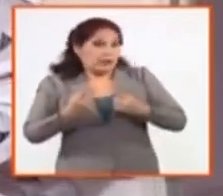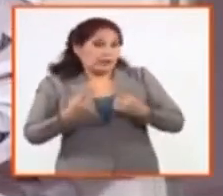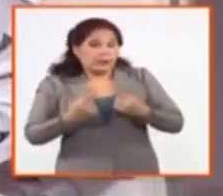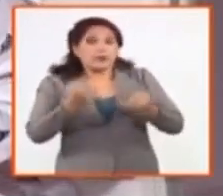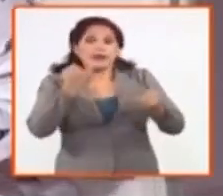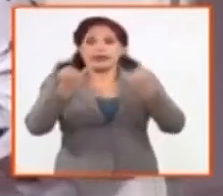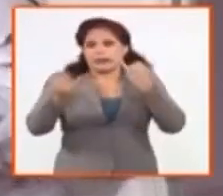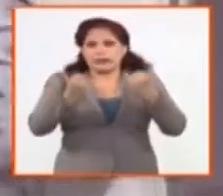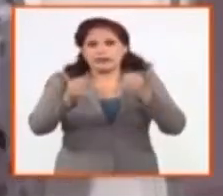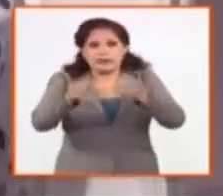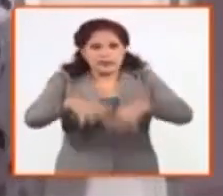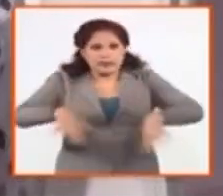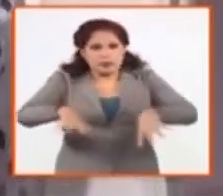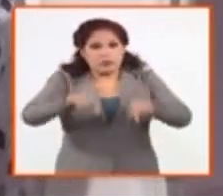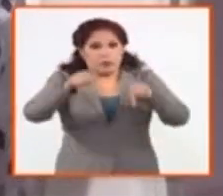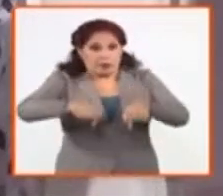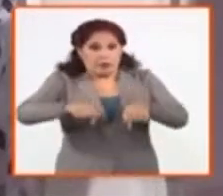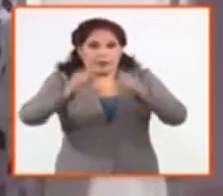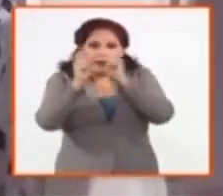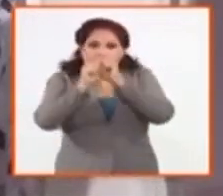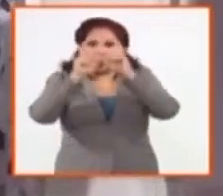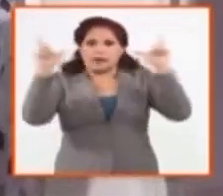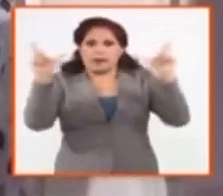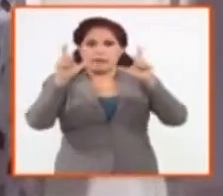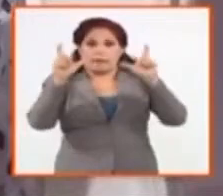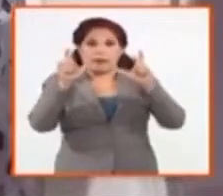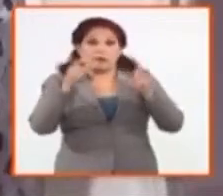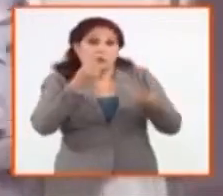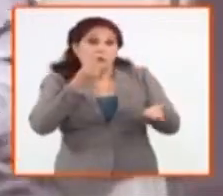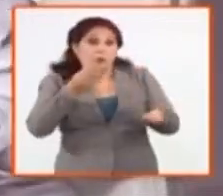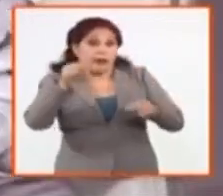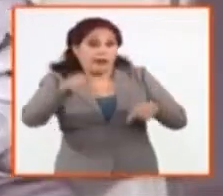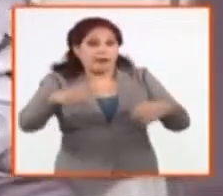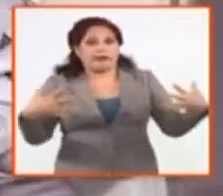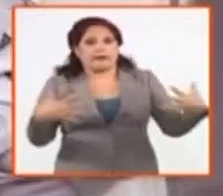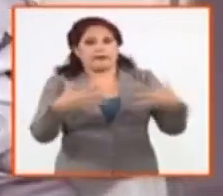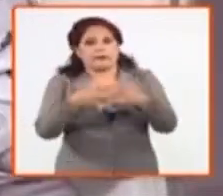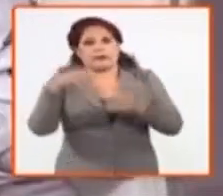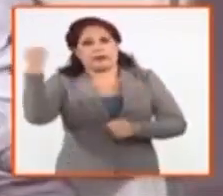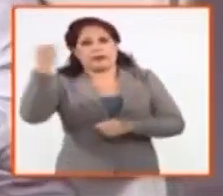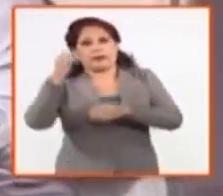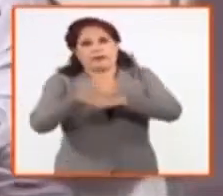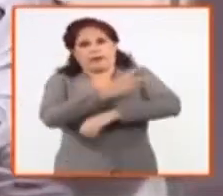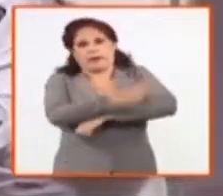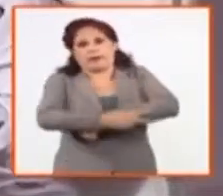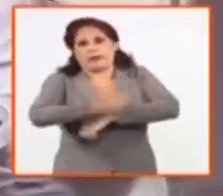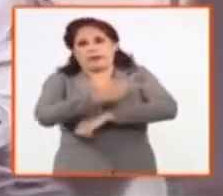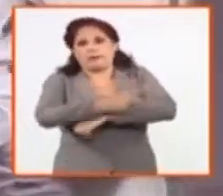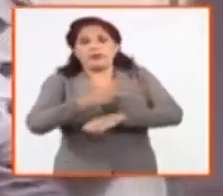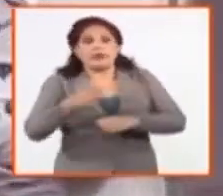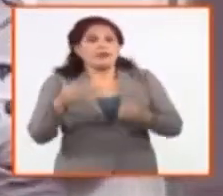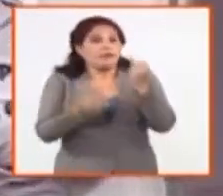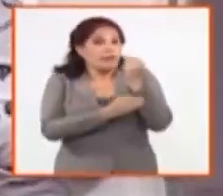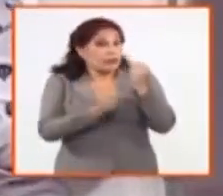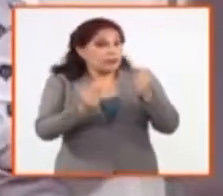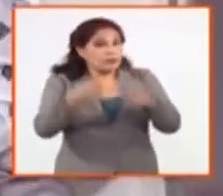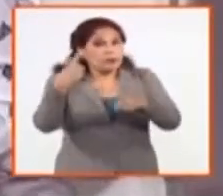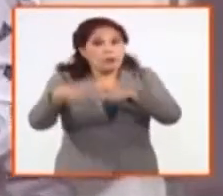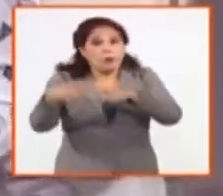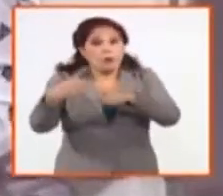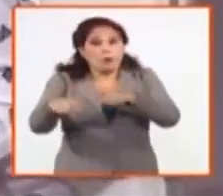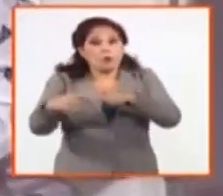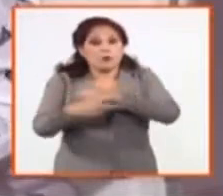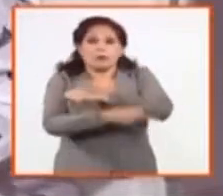interesante ver el impacto que esto puede tener, sobre todo en las relaciones internacionales y en el fortalecimiento de otros actores y